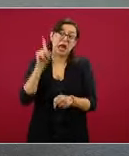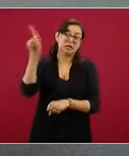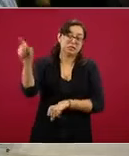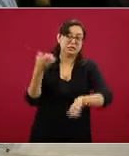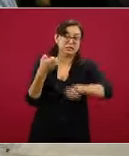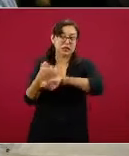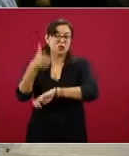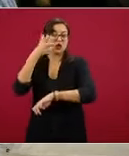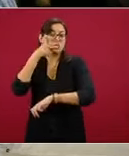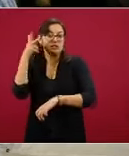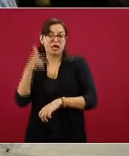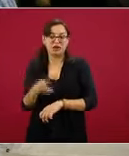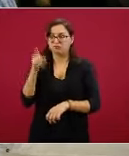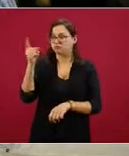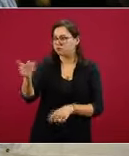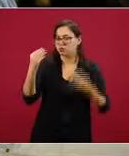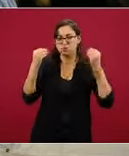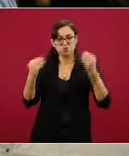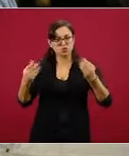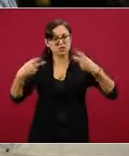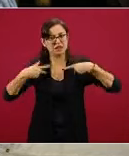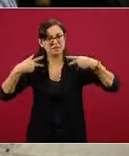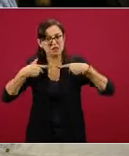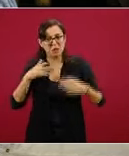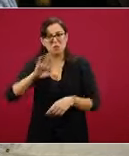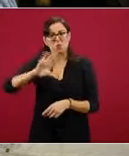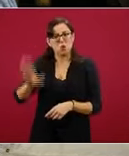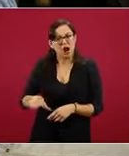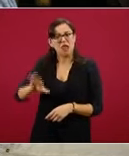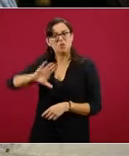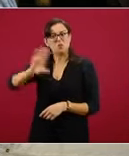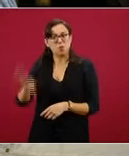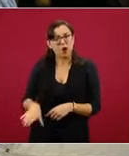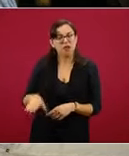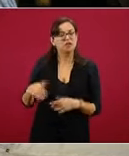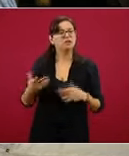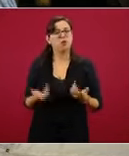que tienen una tasa de mortalidad muy alta, superior al